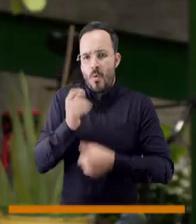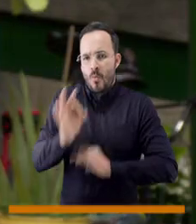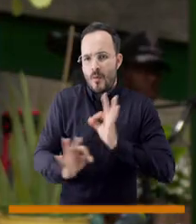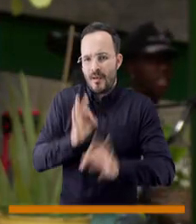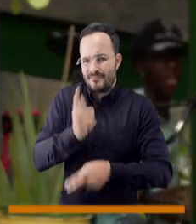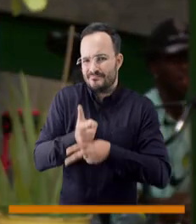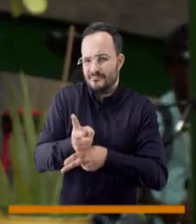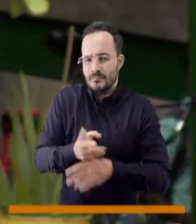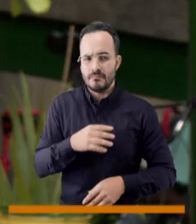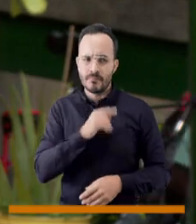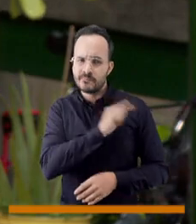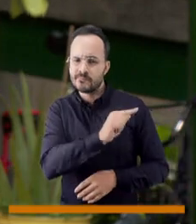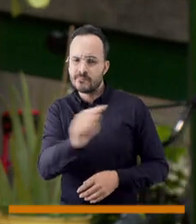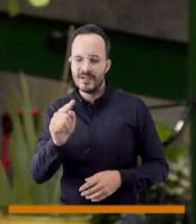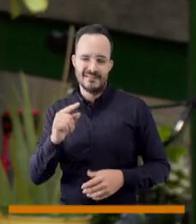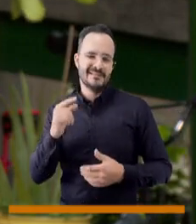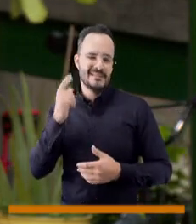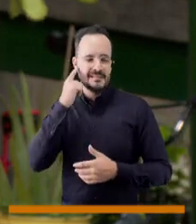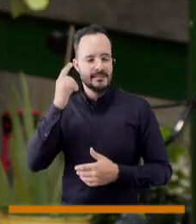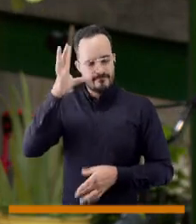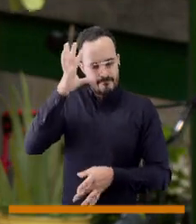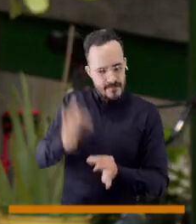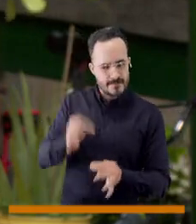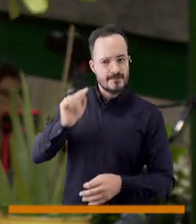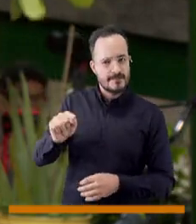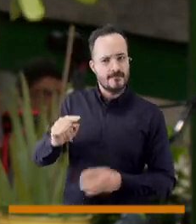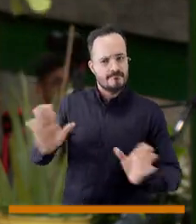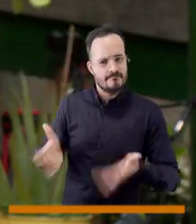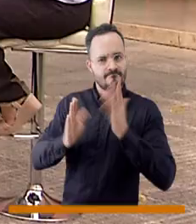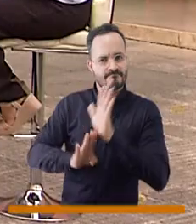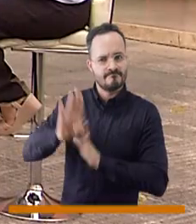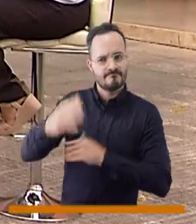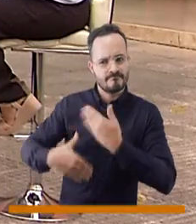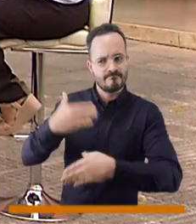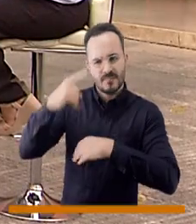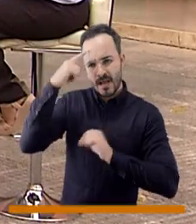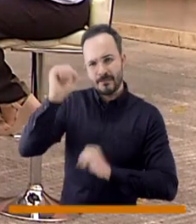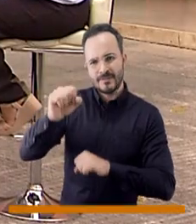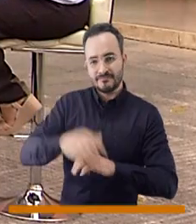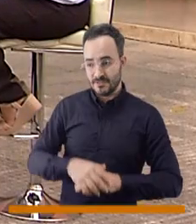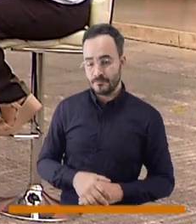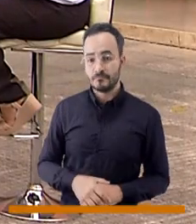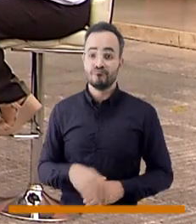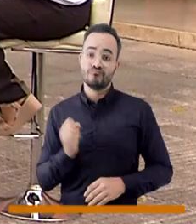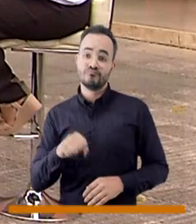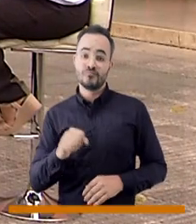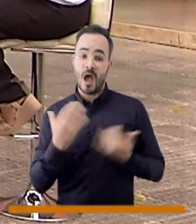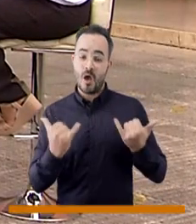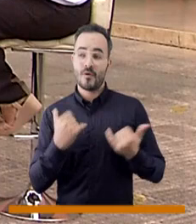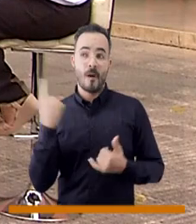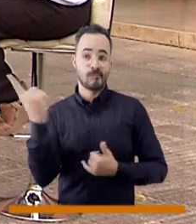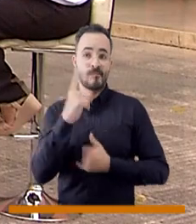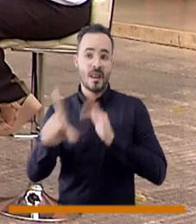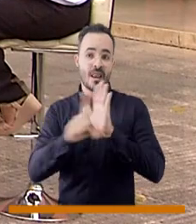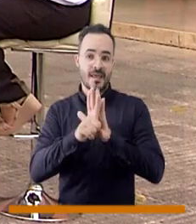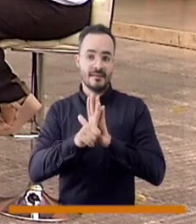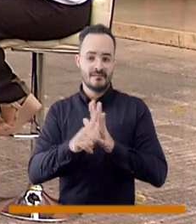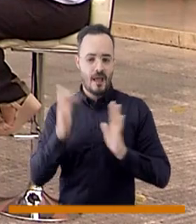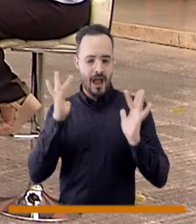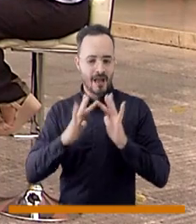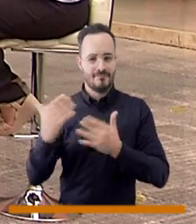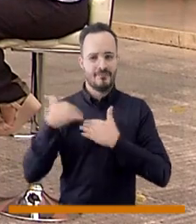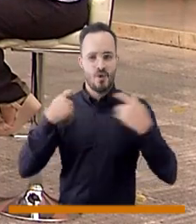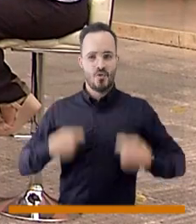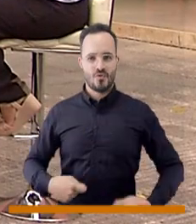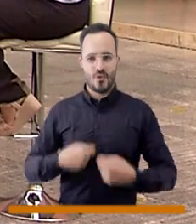cree en la persona, que ama en sus capacidades y busca nuevas oportunidades. Hoy por hoy, incluso hay una ley de cuidadores,